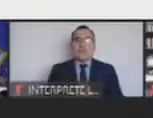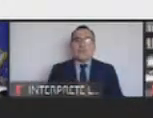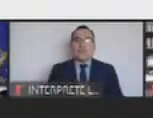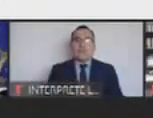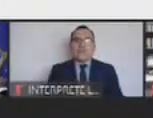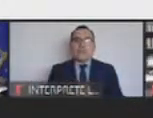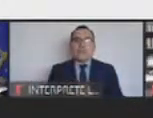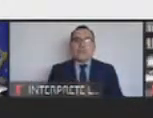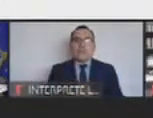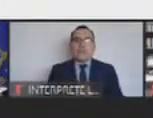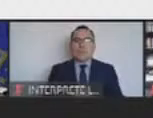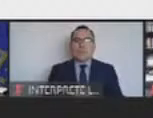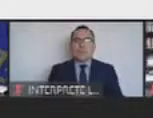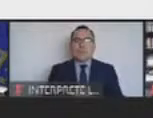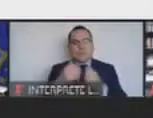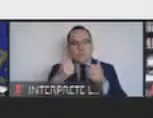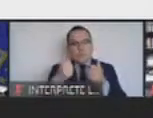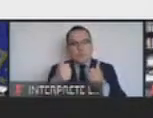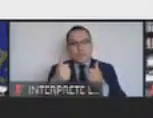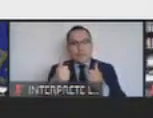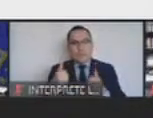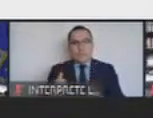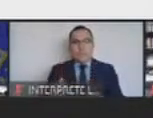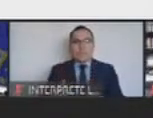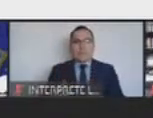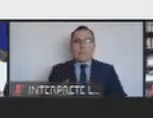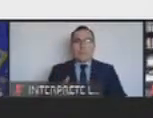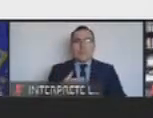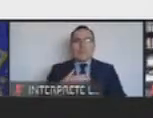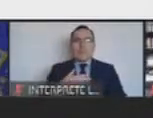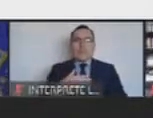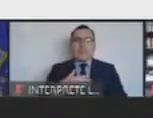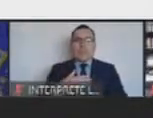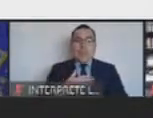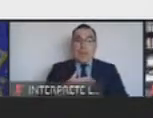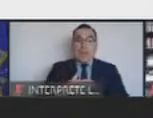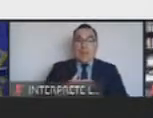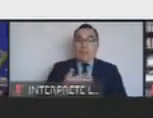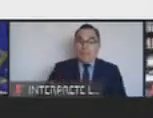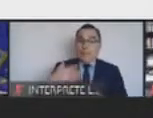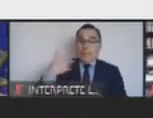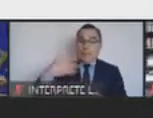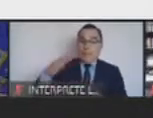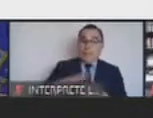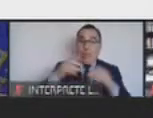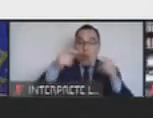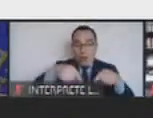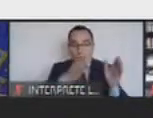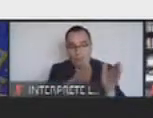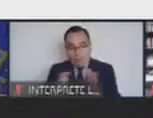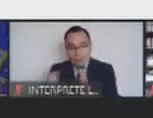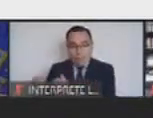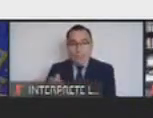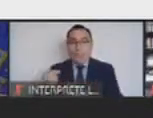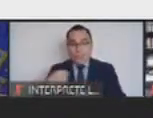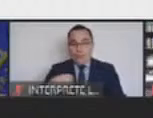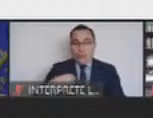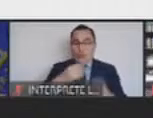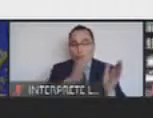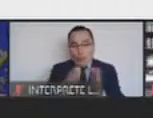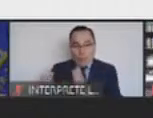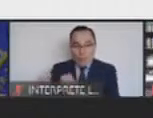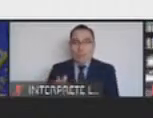Bueno, me ha tocado moderar este importante panel sobre